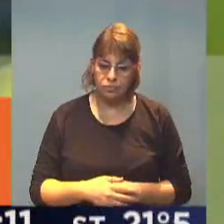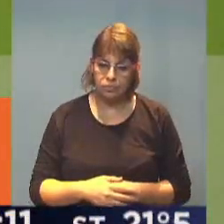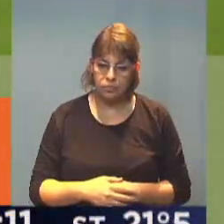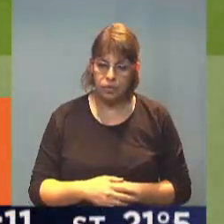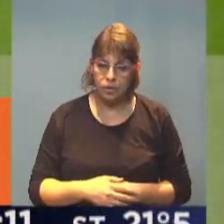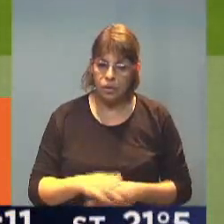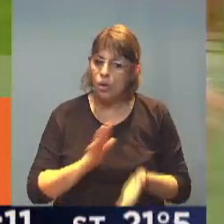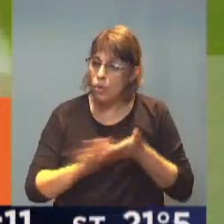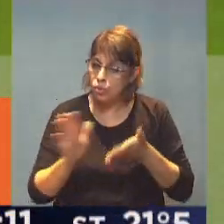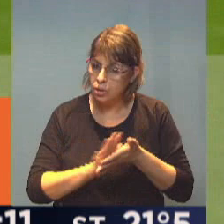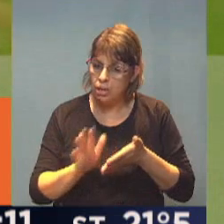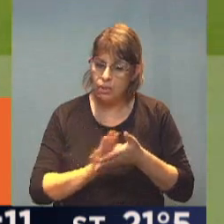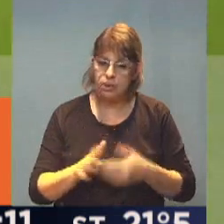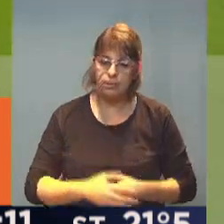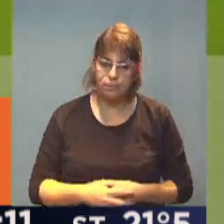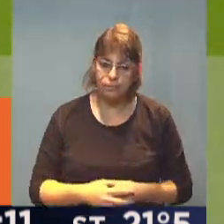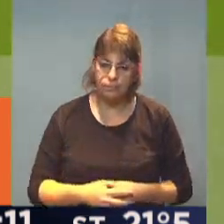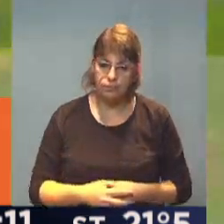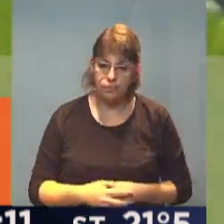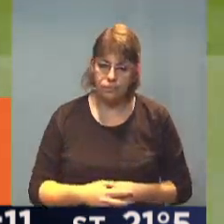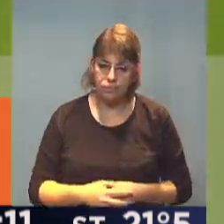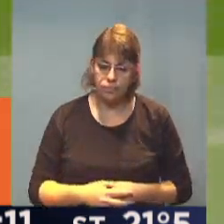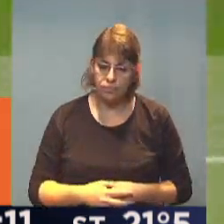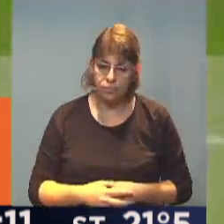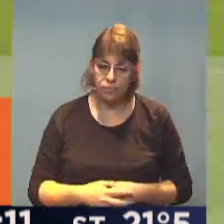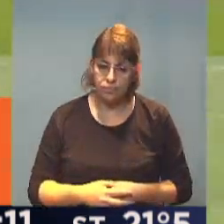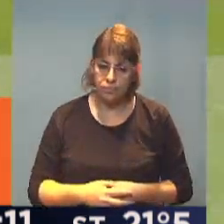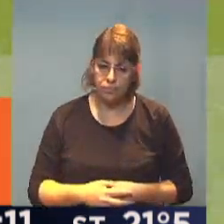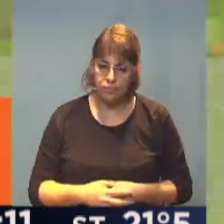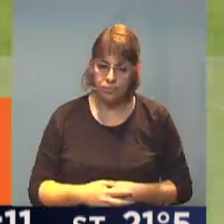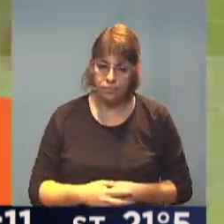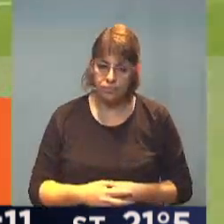Otra vez, nuevamente, el máximo artillero